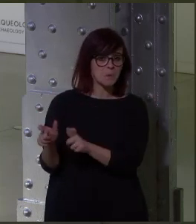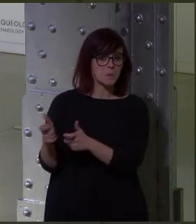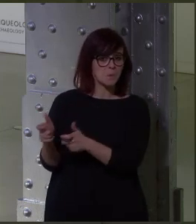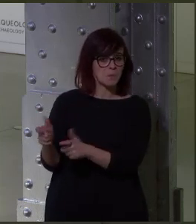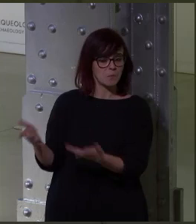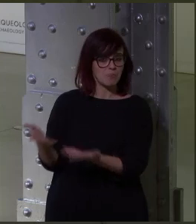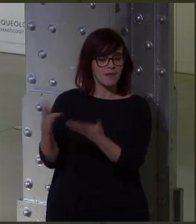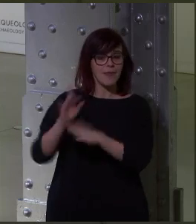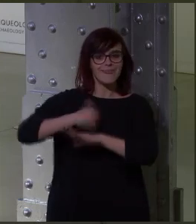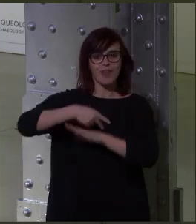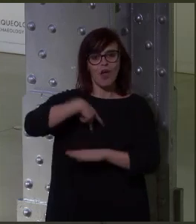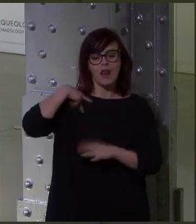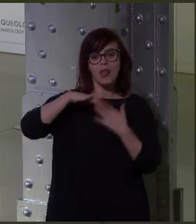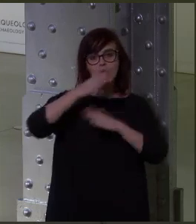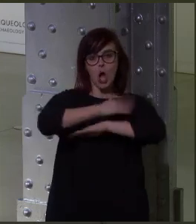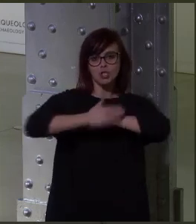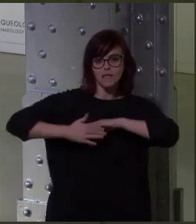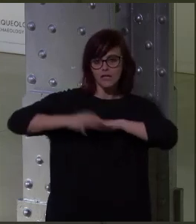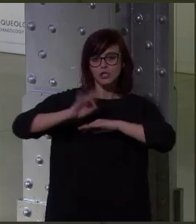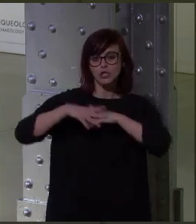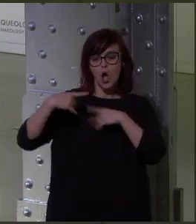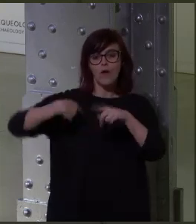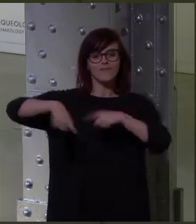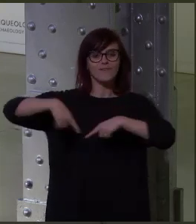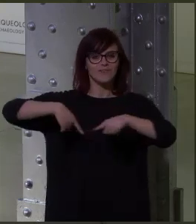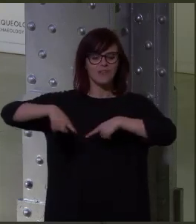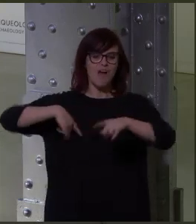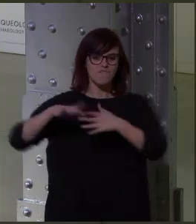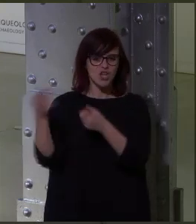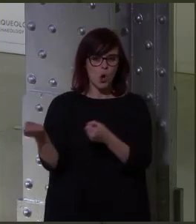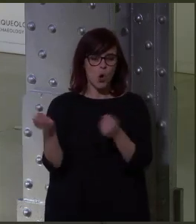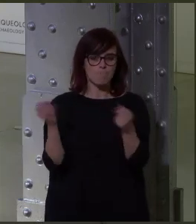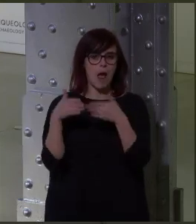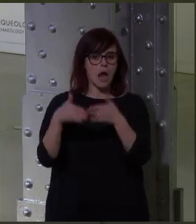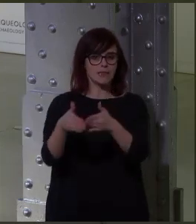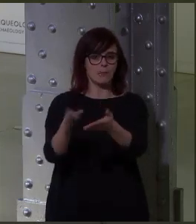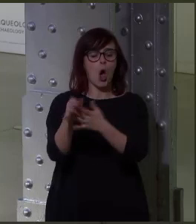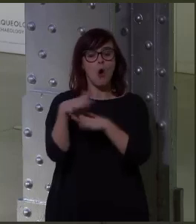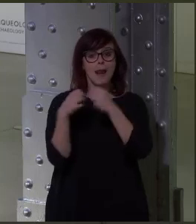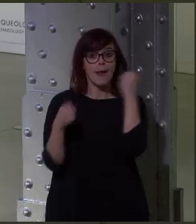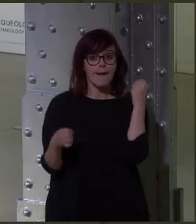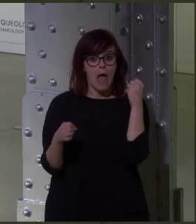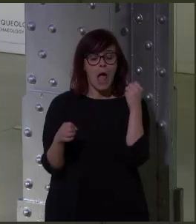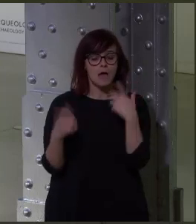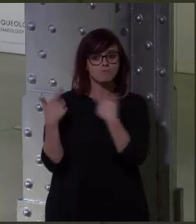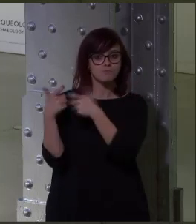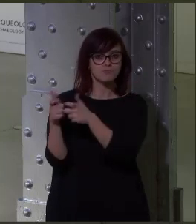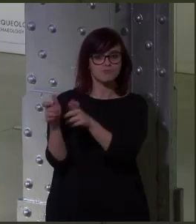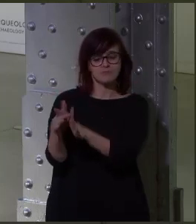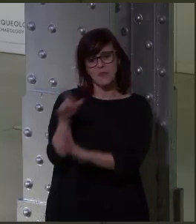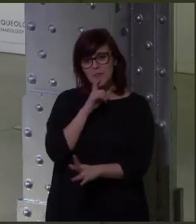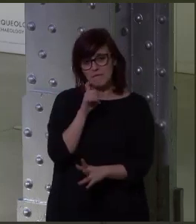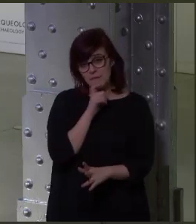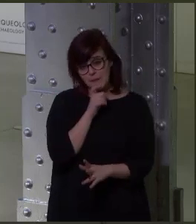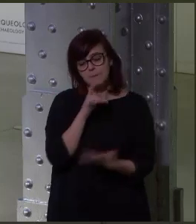como la Dirección General de Costas o Tráfico Marítimo o, por ejemplo, Energía, pues es difícil, ¿no?